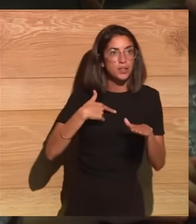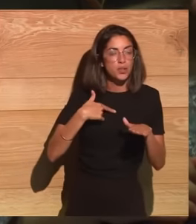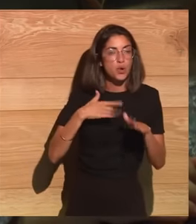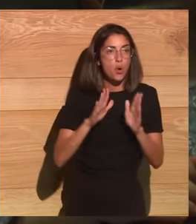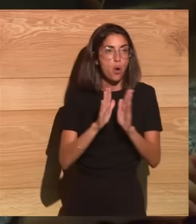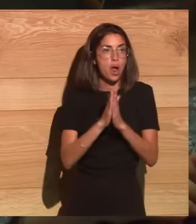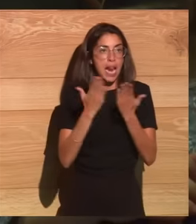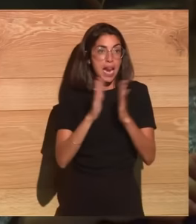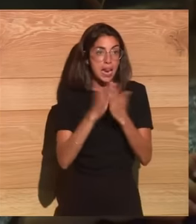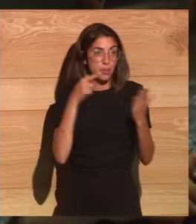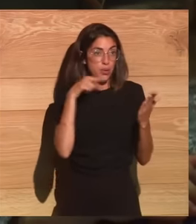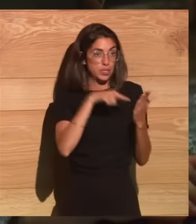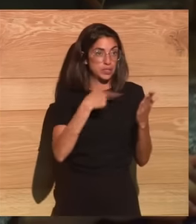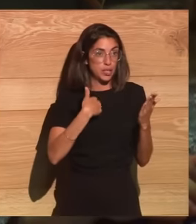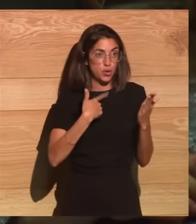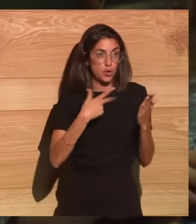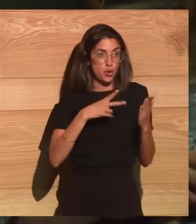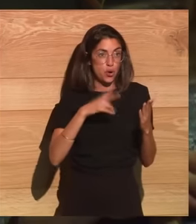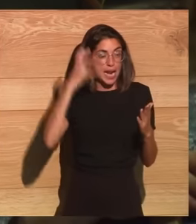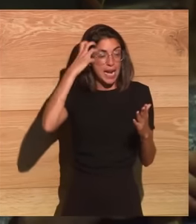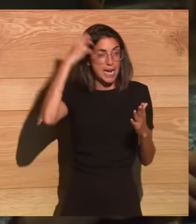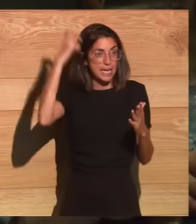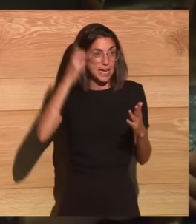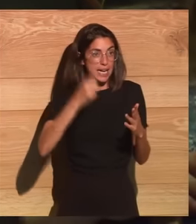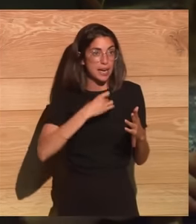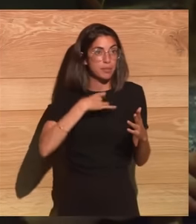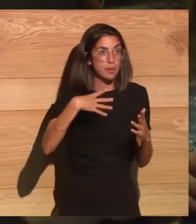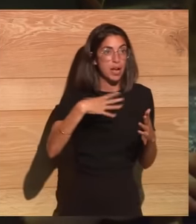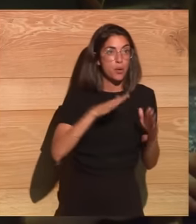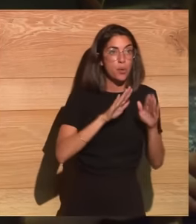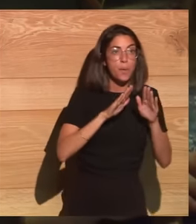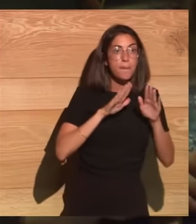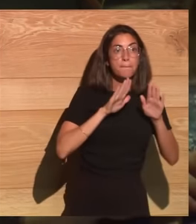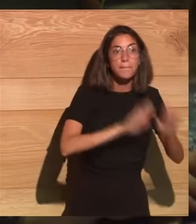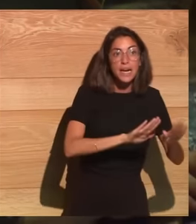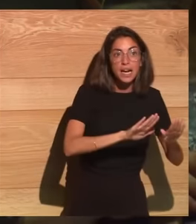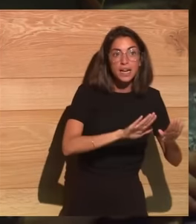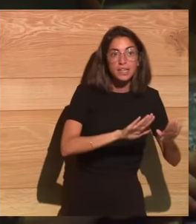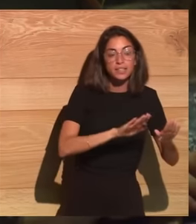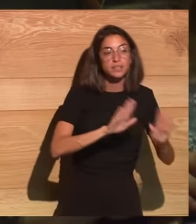a 50 páginas? Rey Blanco. Para leer tu libro, ¿cómo te sientes?